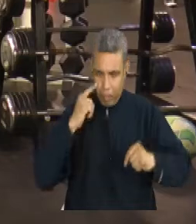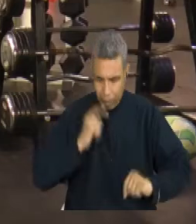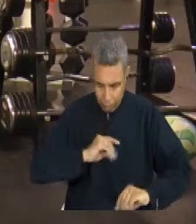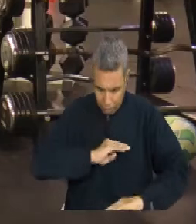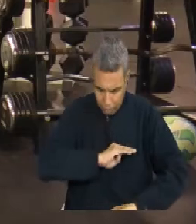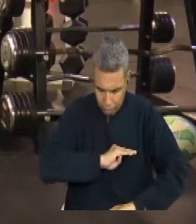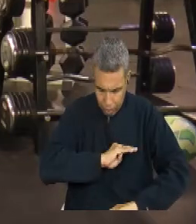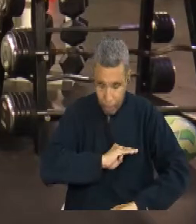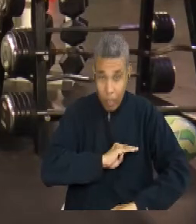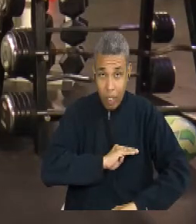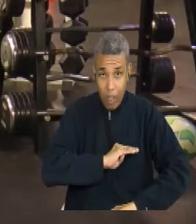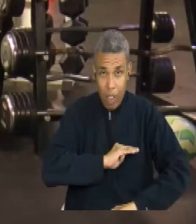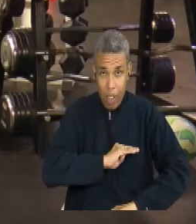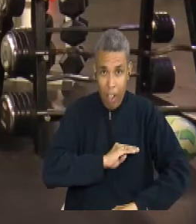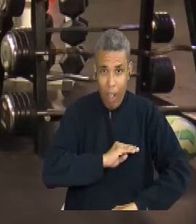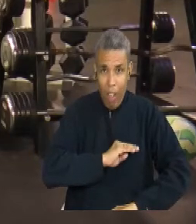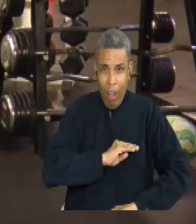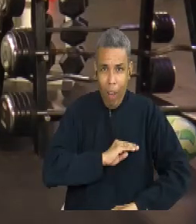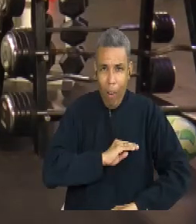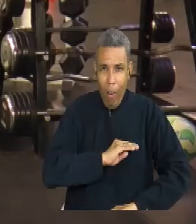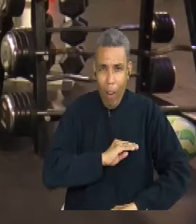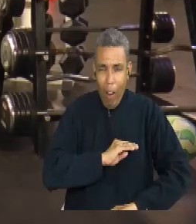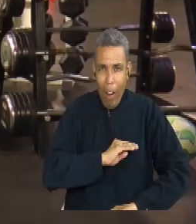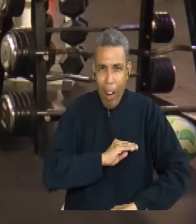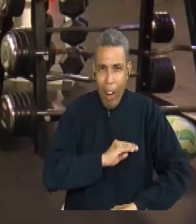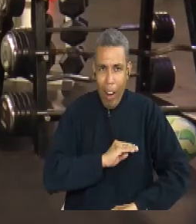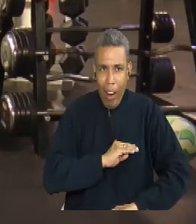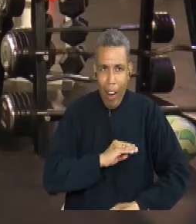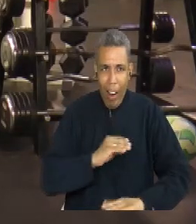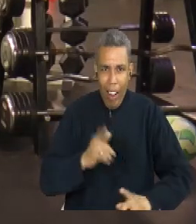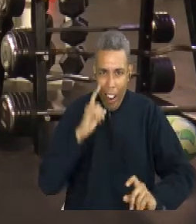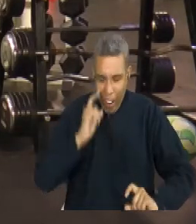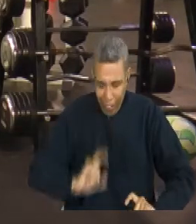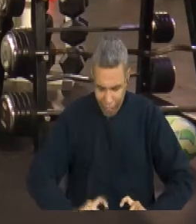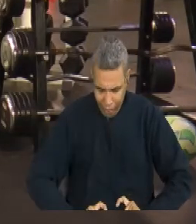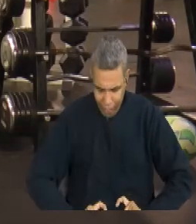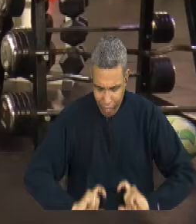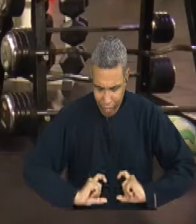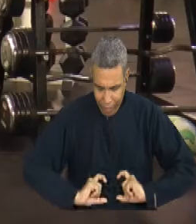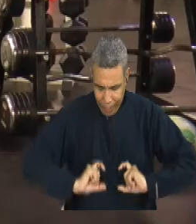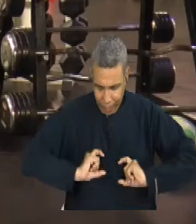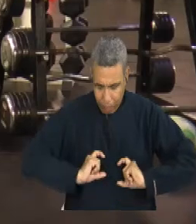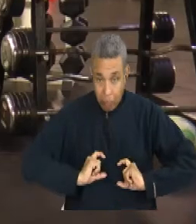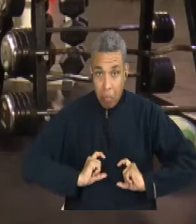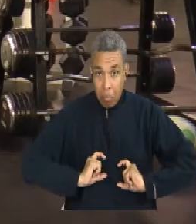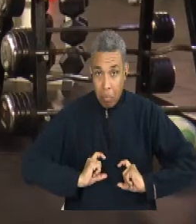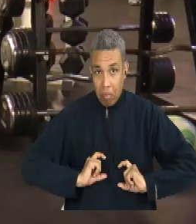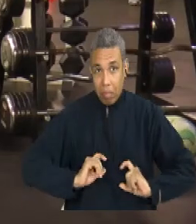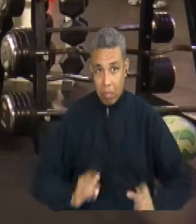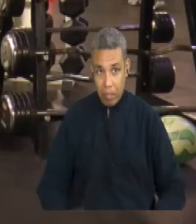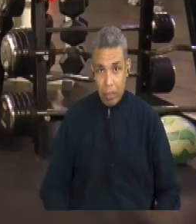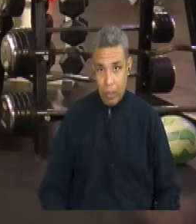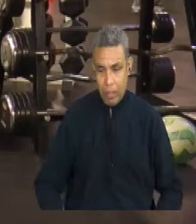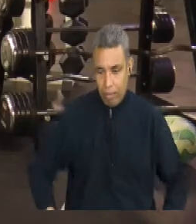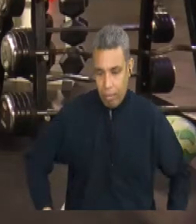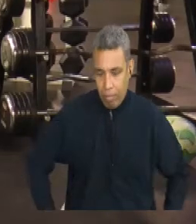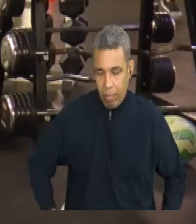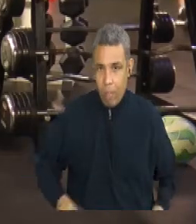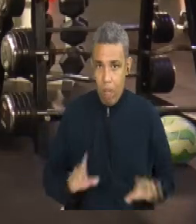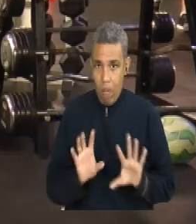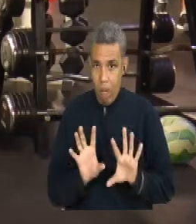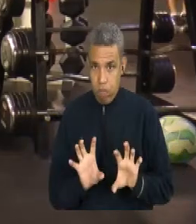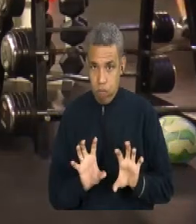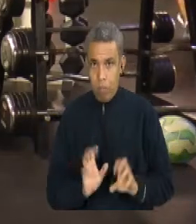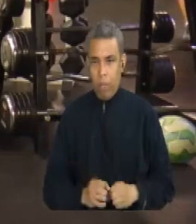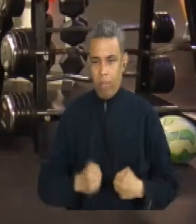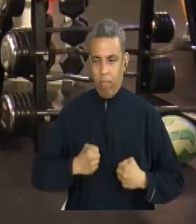que les va a empezar a ayudar a tomar fuerza en los cuádriceps, que les va a ayudar a tomar fuerza en los posteriores, en el glúteo, para que el día de